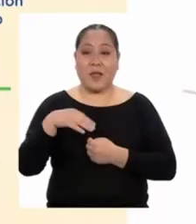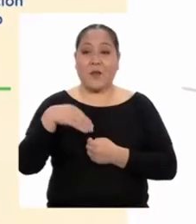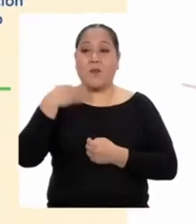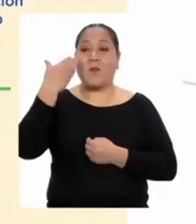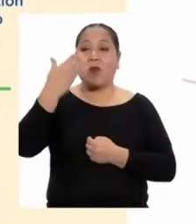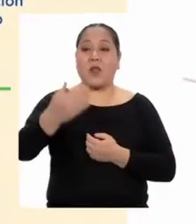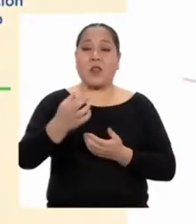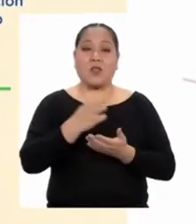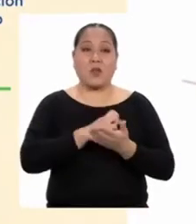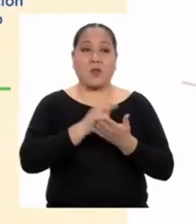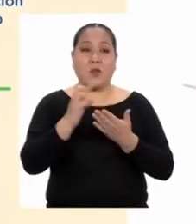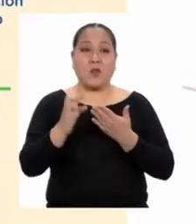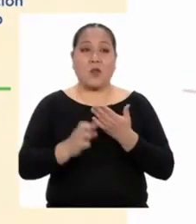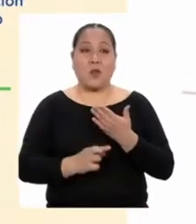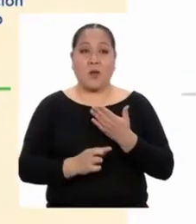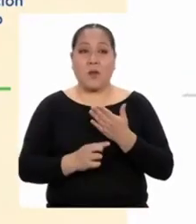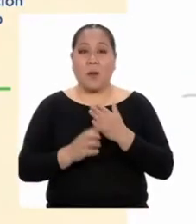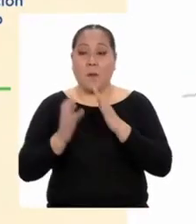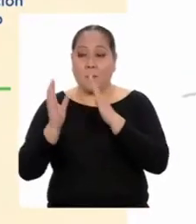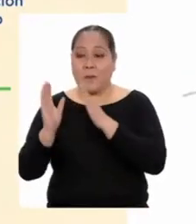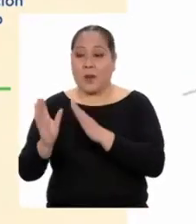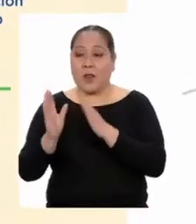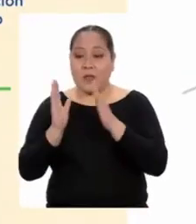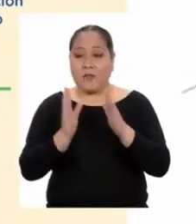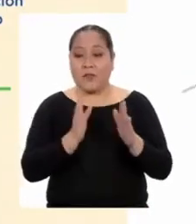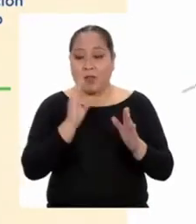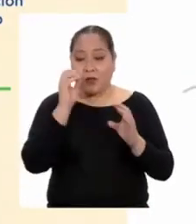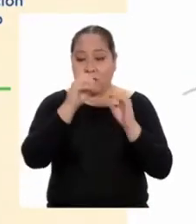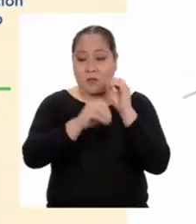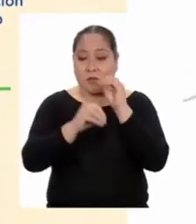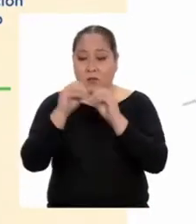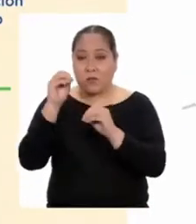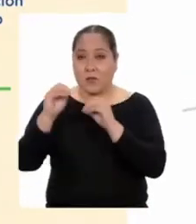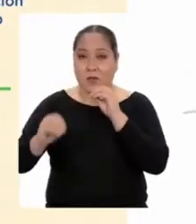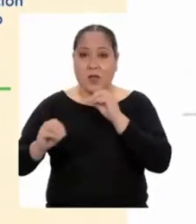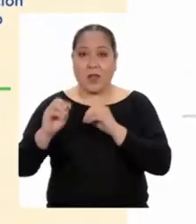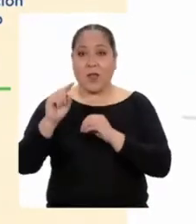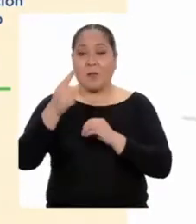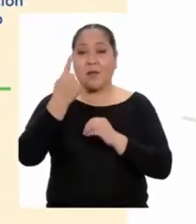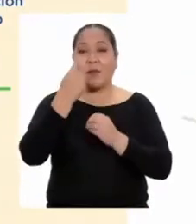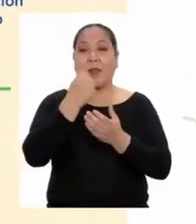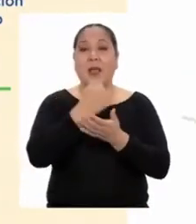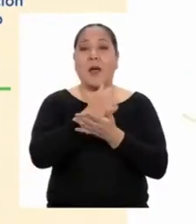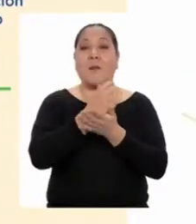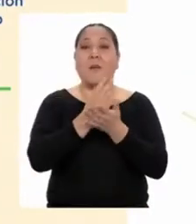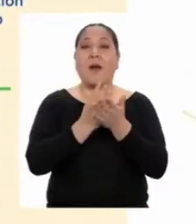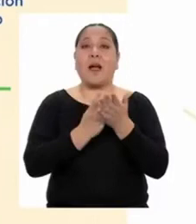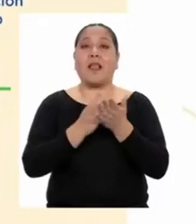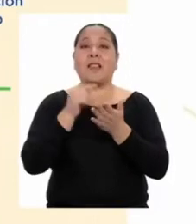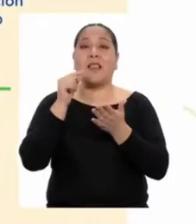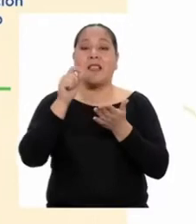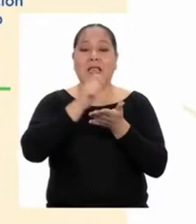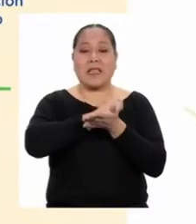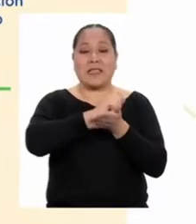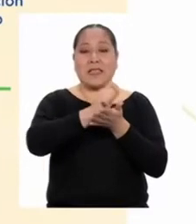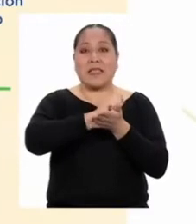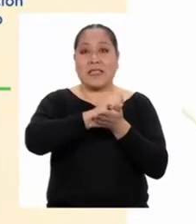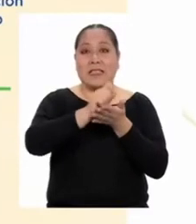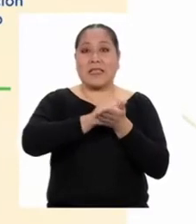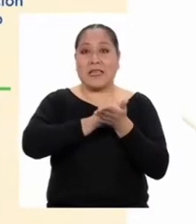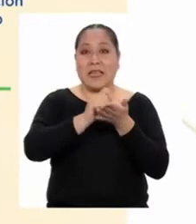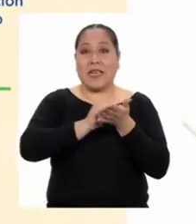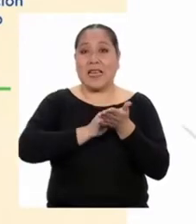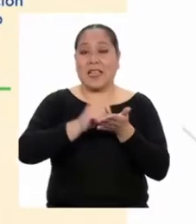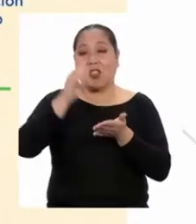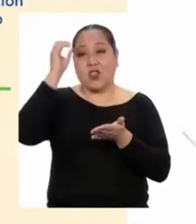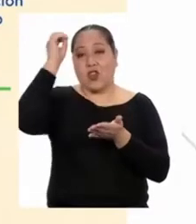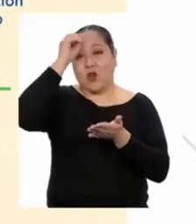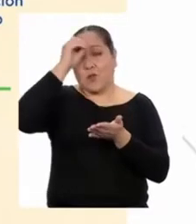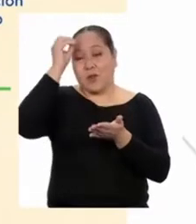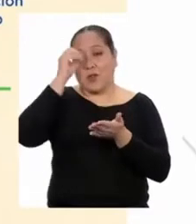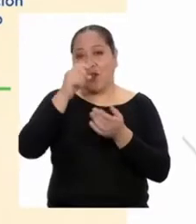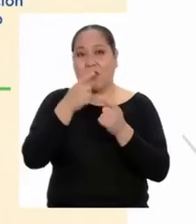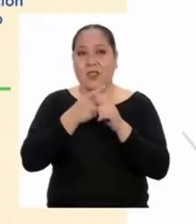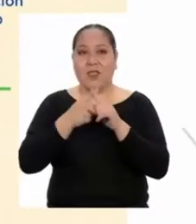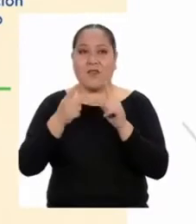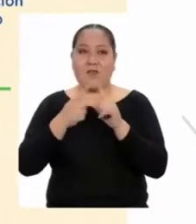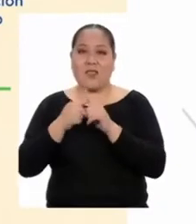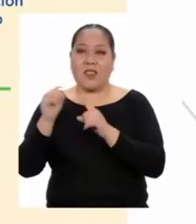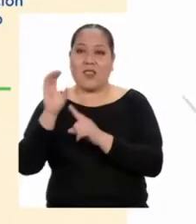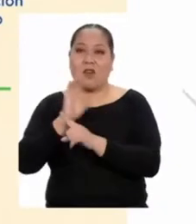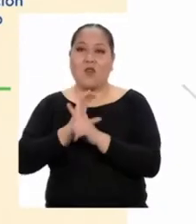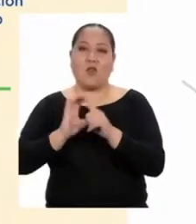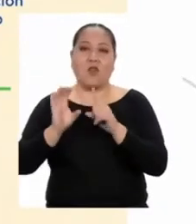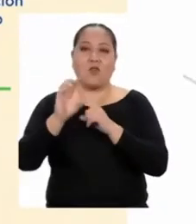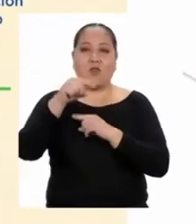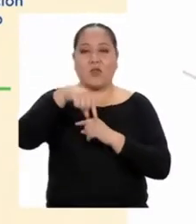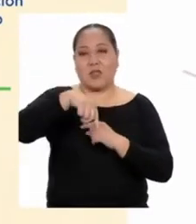programa planificaremos y elaboraremos la primera versión de nuestro artículo de opinión sobre la diversidad cultural